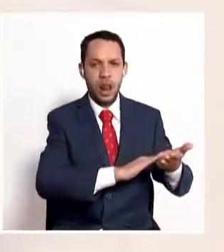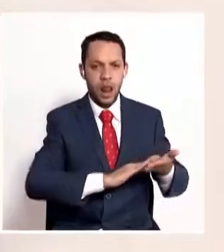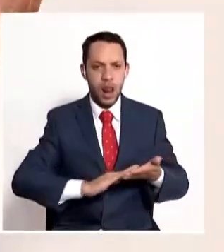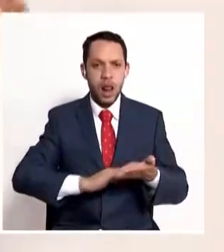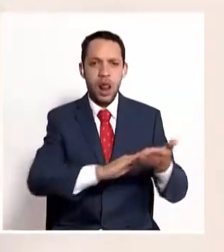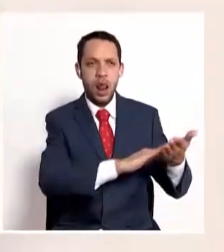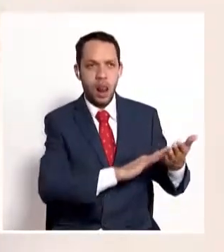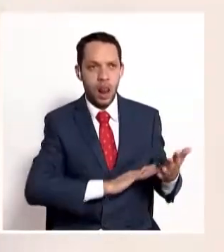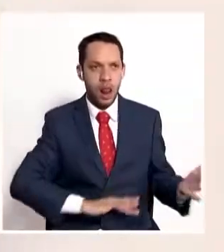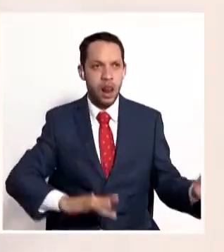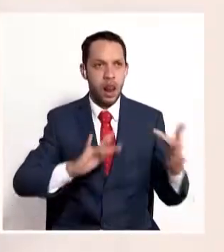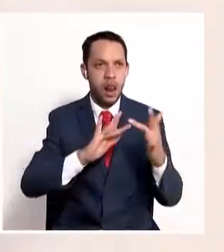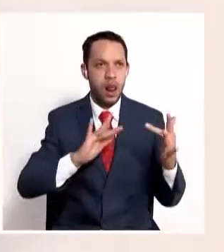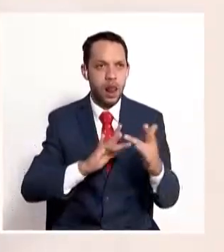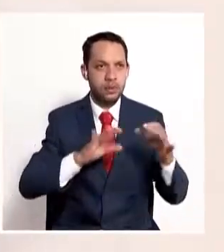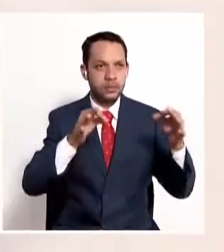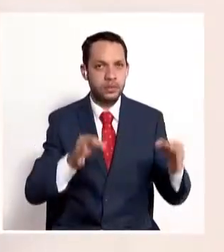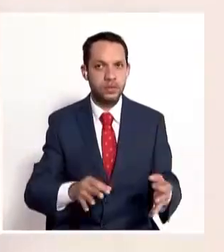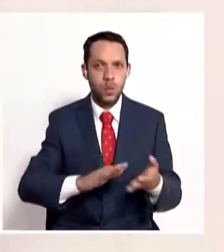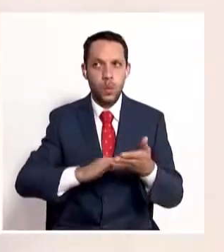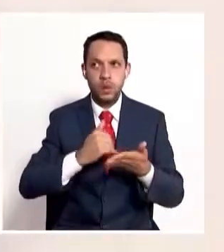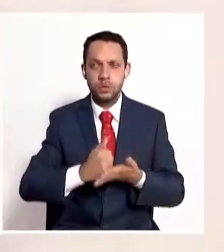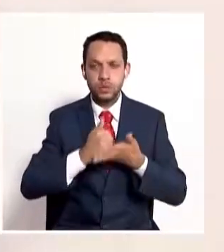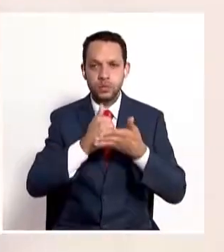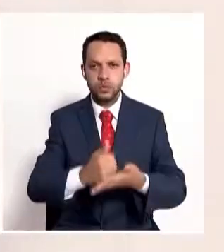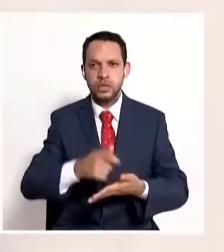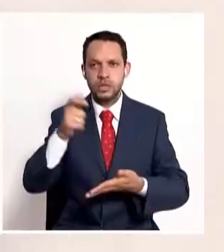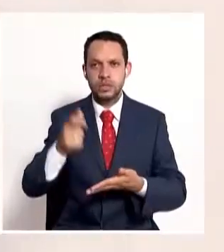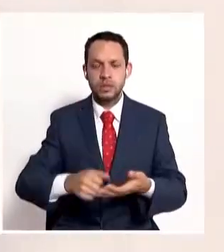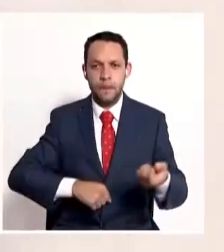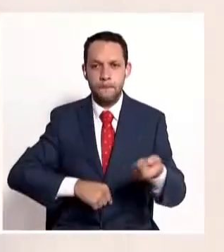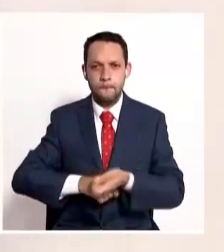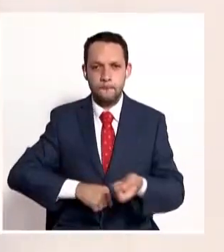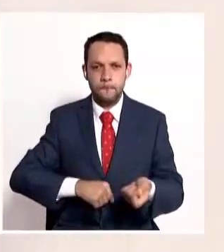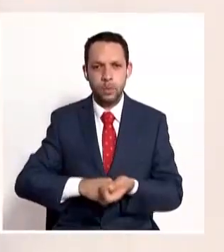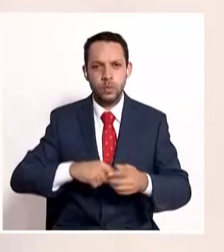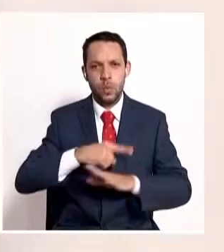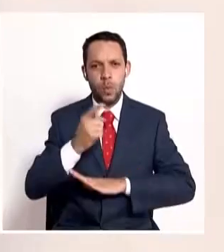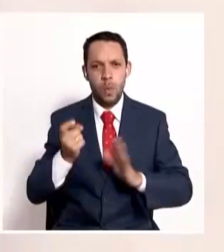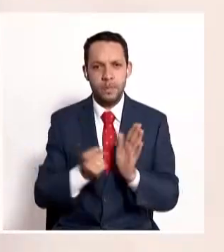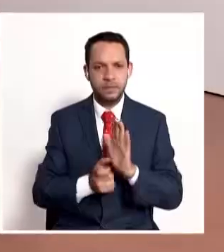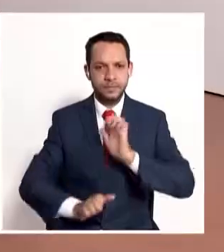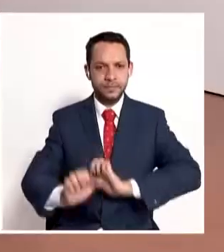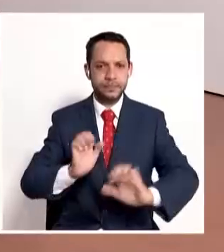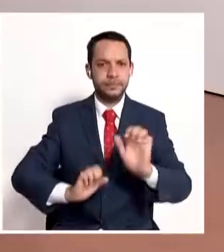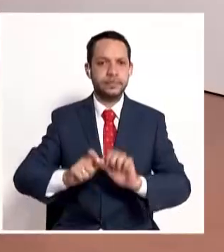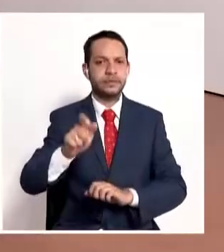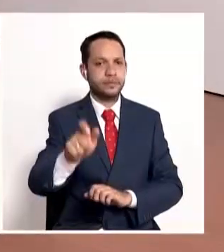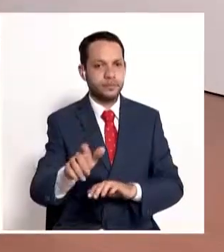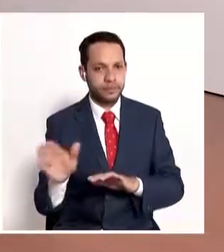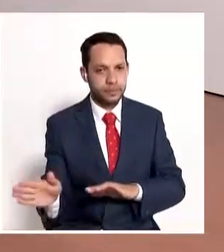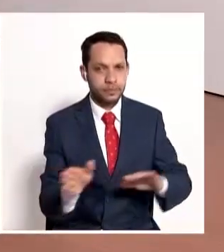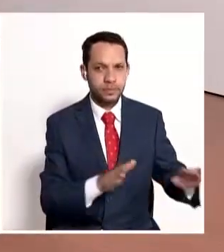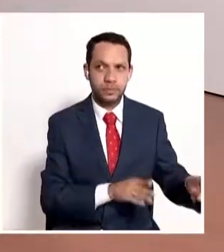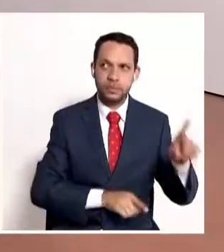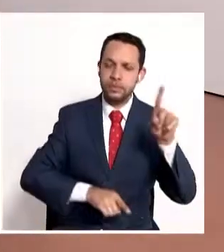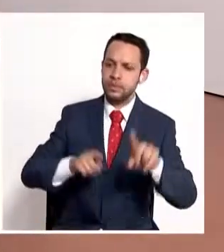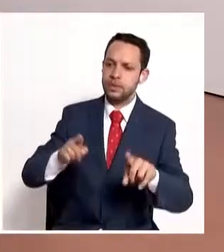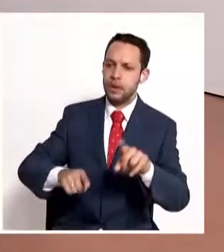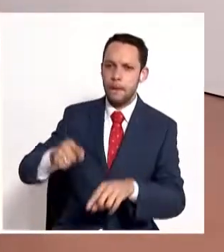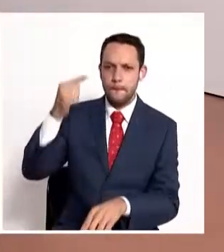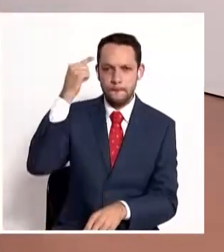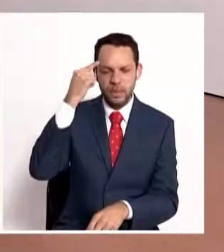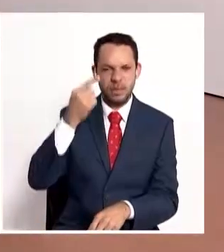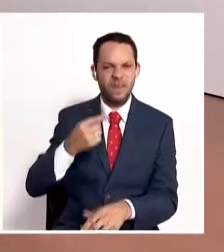generalizado mucho mialgias dolores en los músculos pero tiene un componente autoinmune la gente dice bien qué es eso de